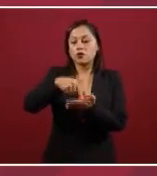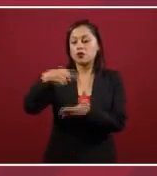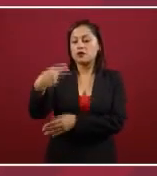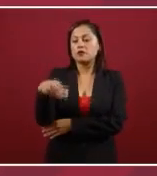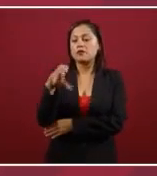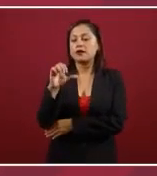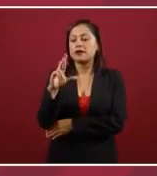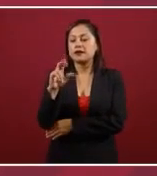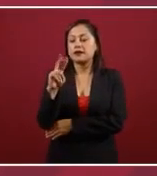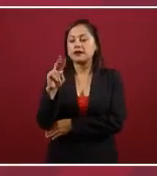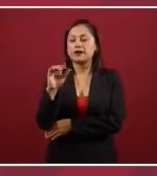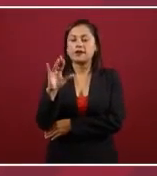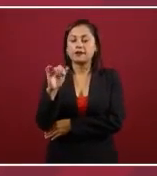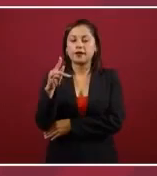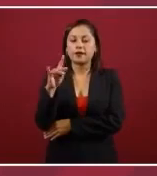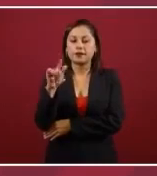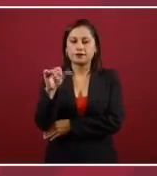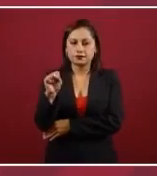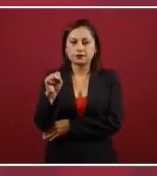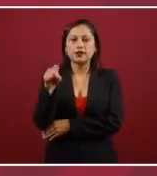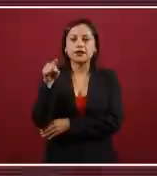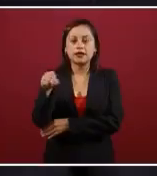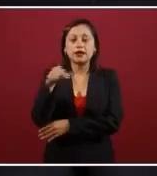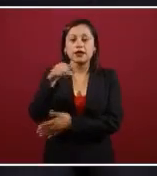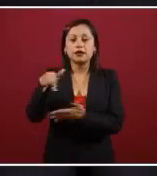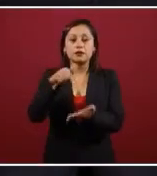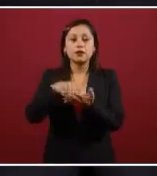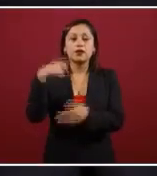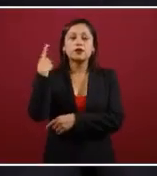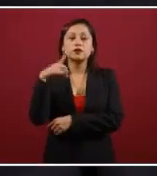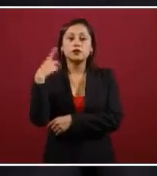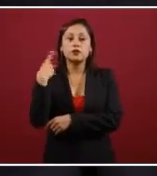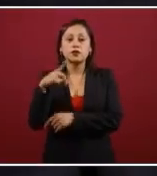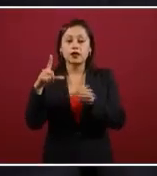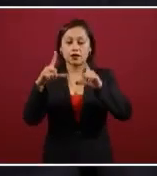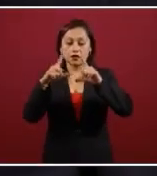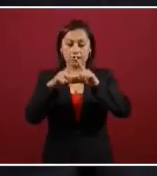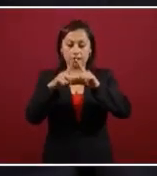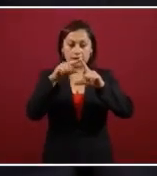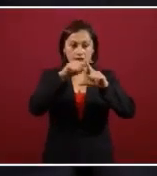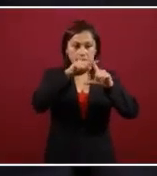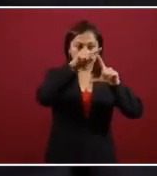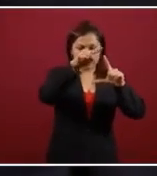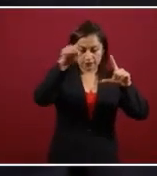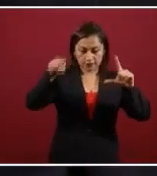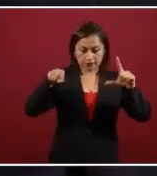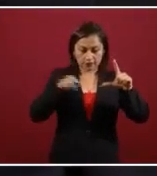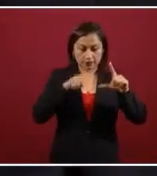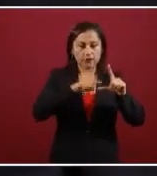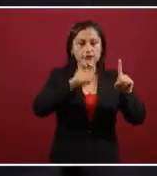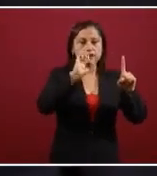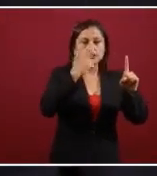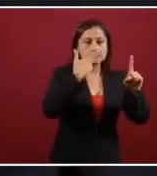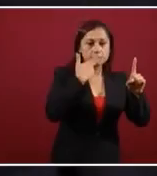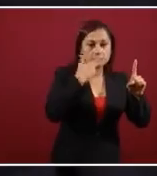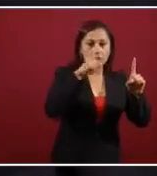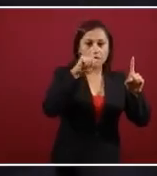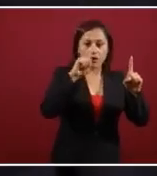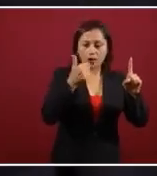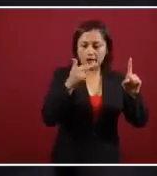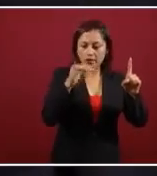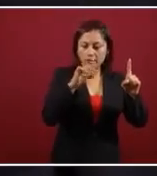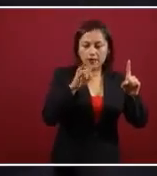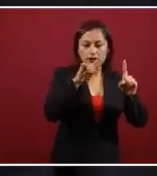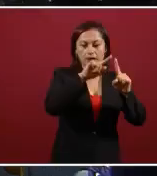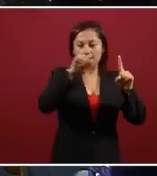Quebradas en Durango es lo que se pega a lo que es el Triángulo Dorado. Recordar que es parte de Chihuahua, Guadalupe y Calvo, y la parte